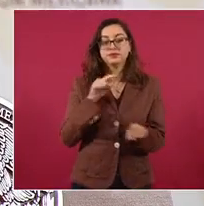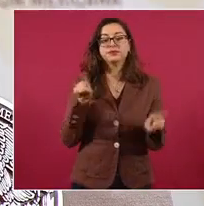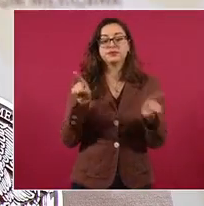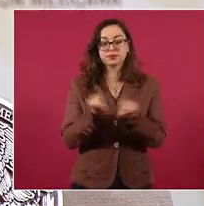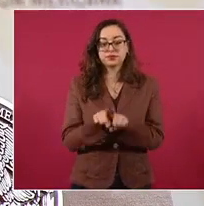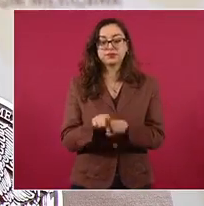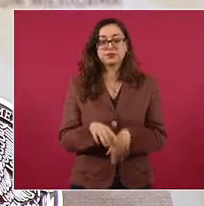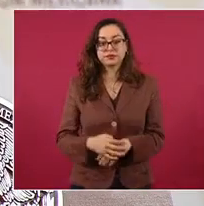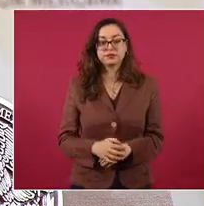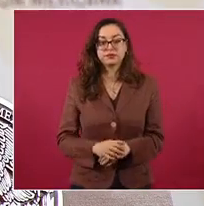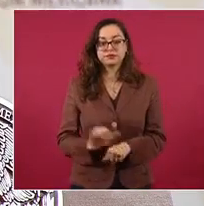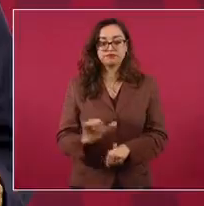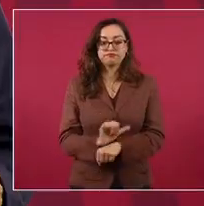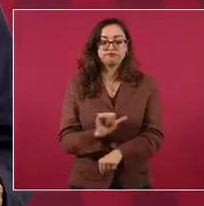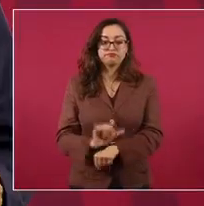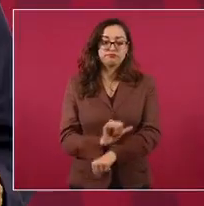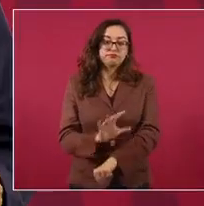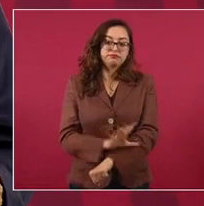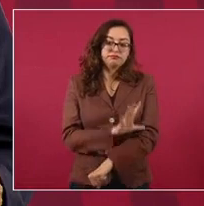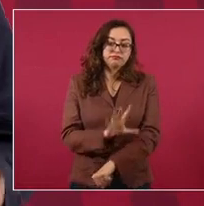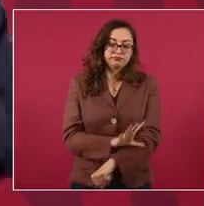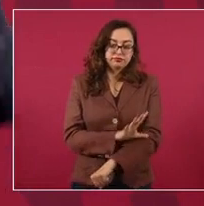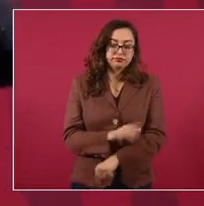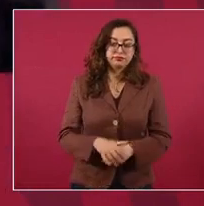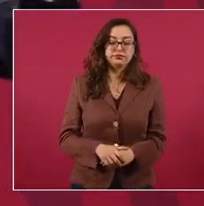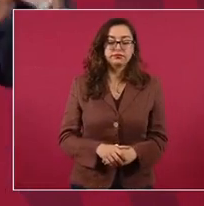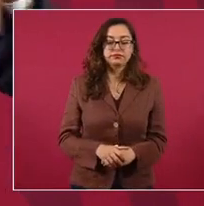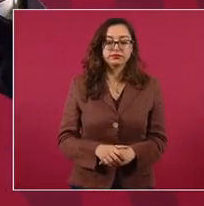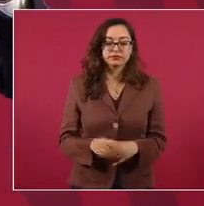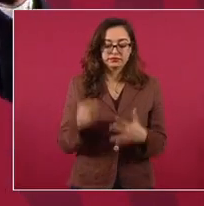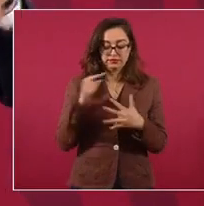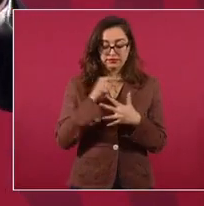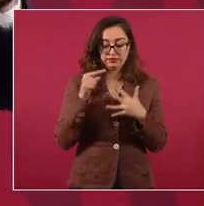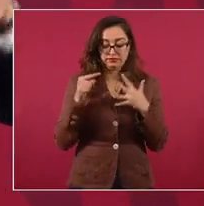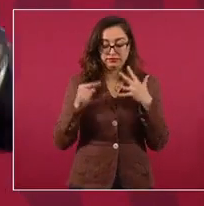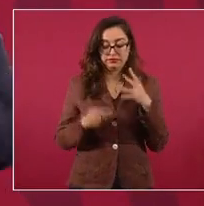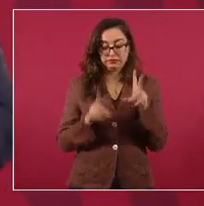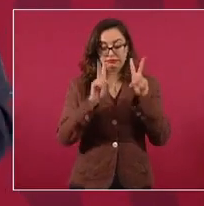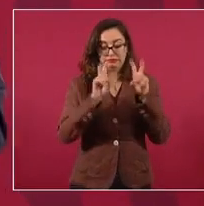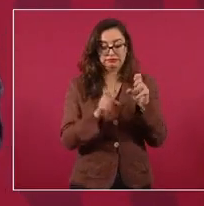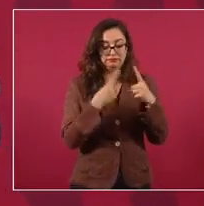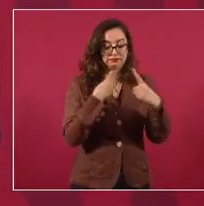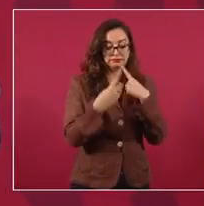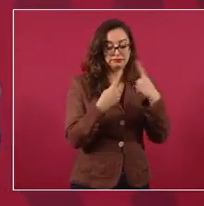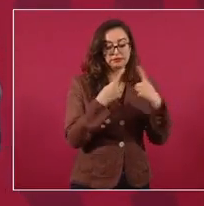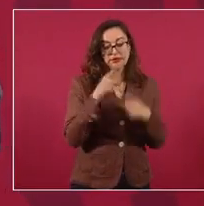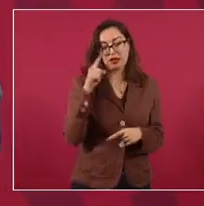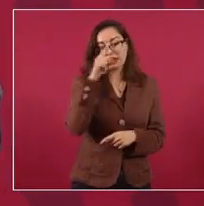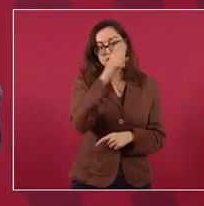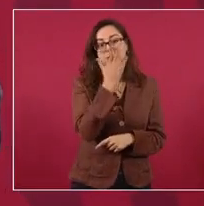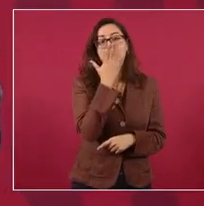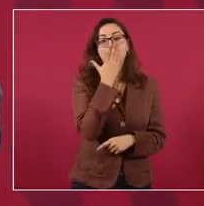para carros eléctricos. Todo esto tiene que ver con el plan Sonora.